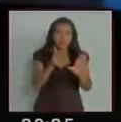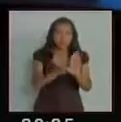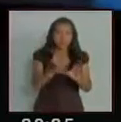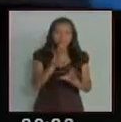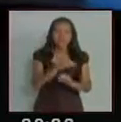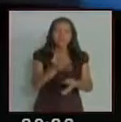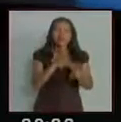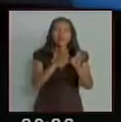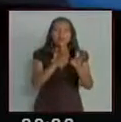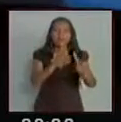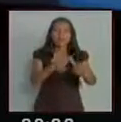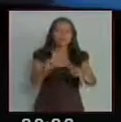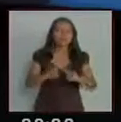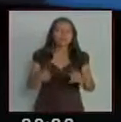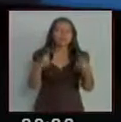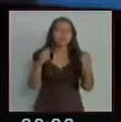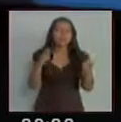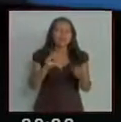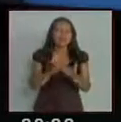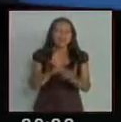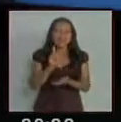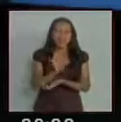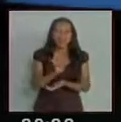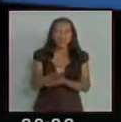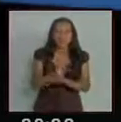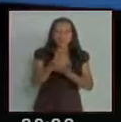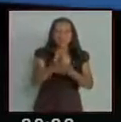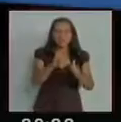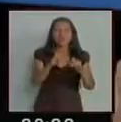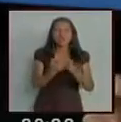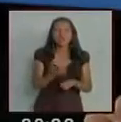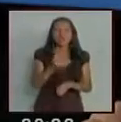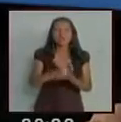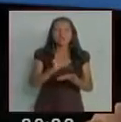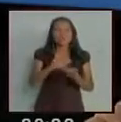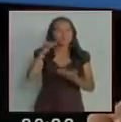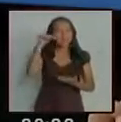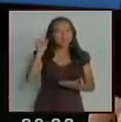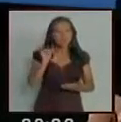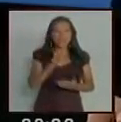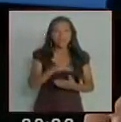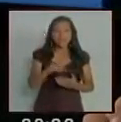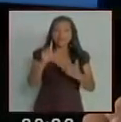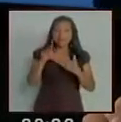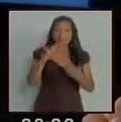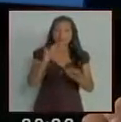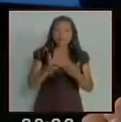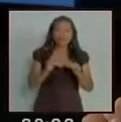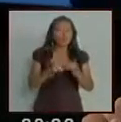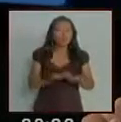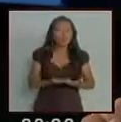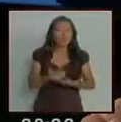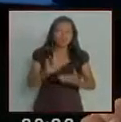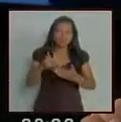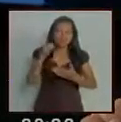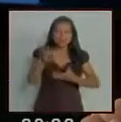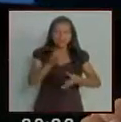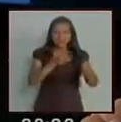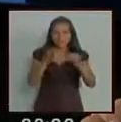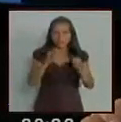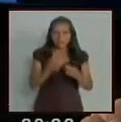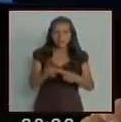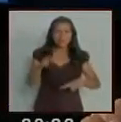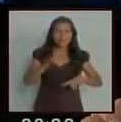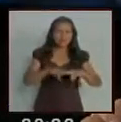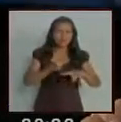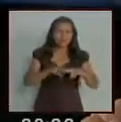vamos a hablar también de los distintos tratamientos que existen para las discapacidades auditivas y de qué depende el éxito de estos tratamientos. Eso más en el segundo bloque